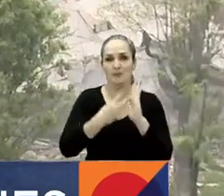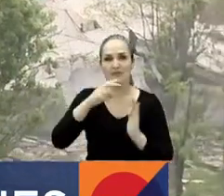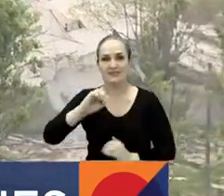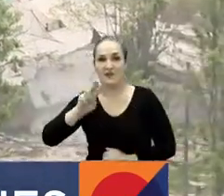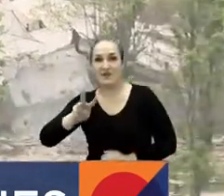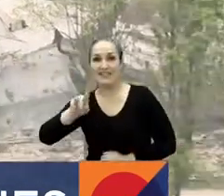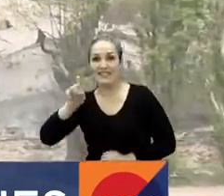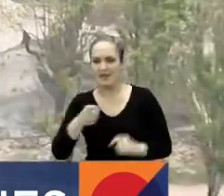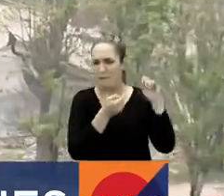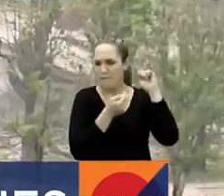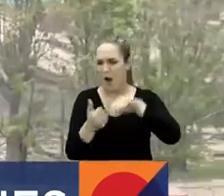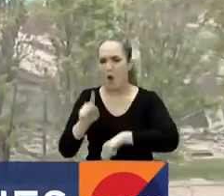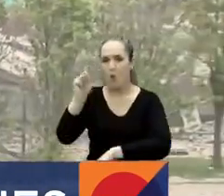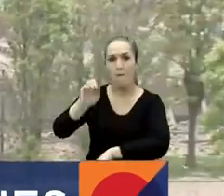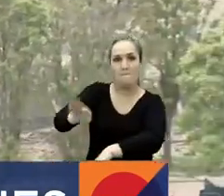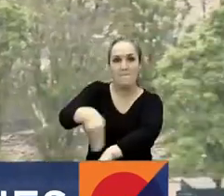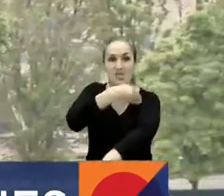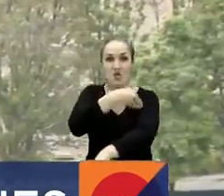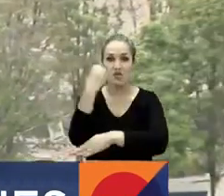inversión de $1 billón.